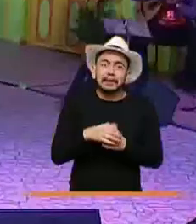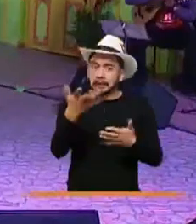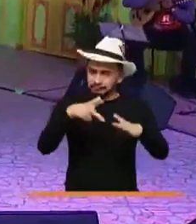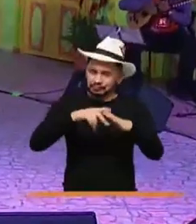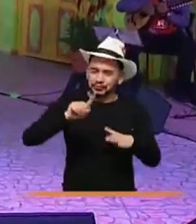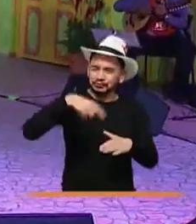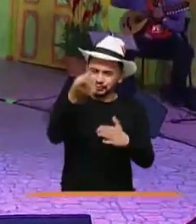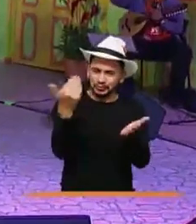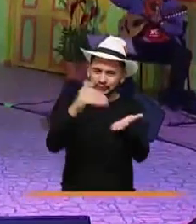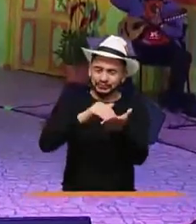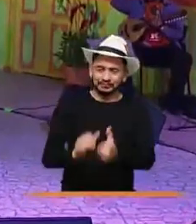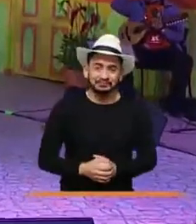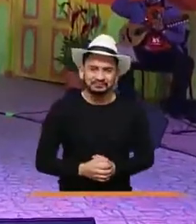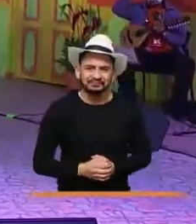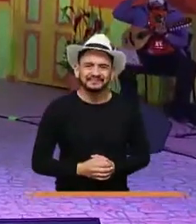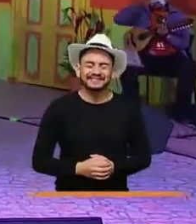regresamos